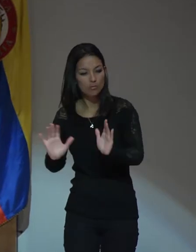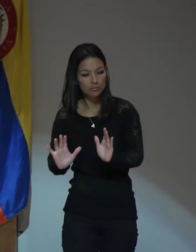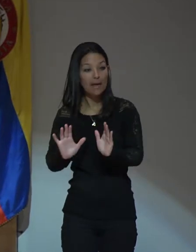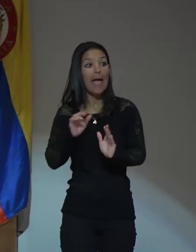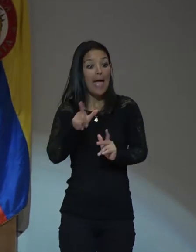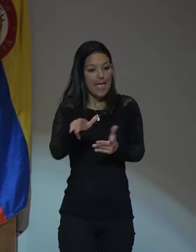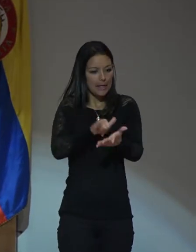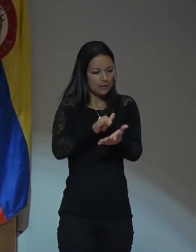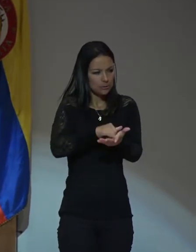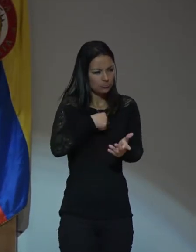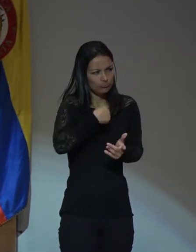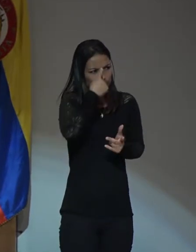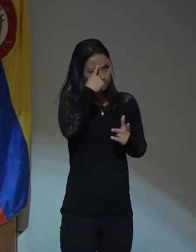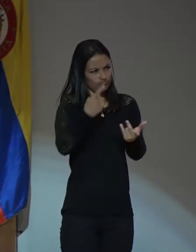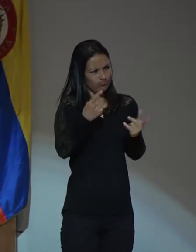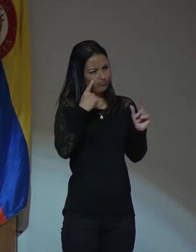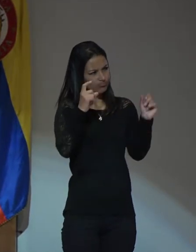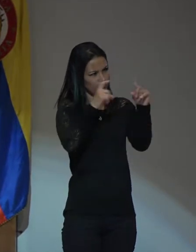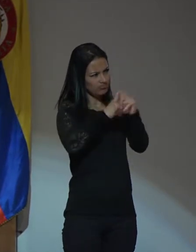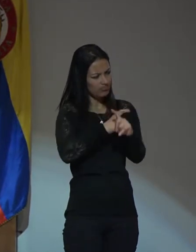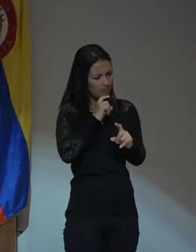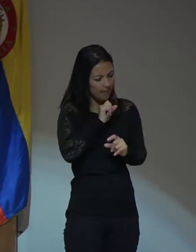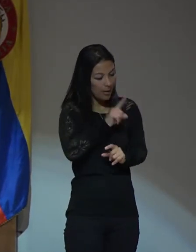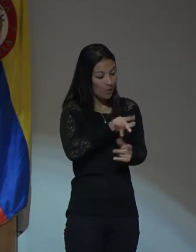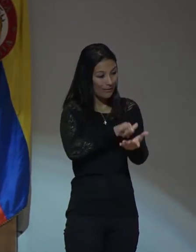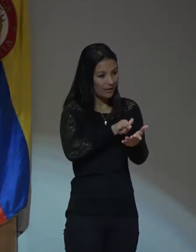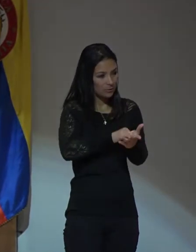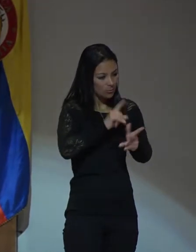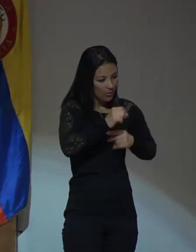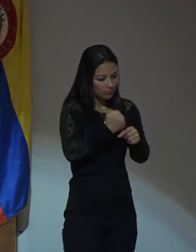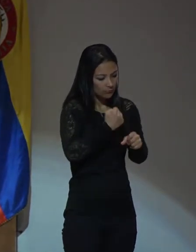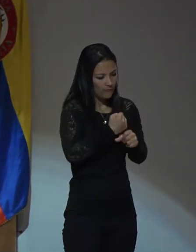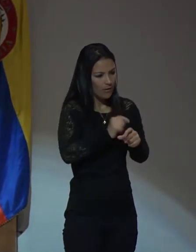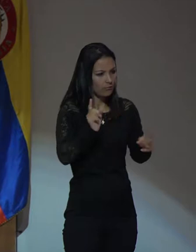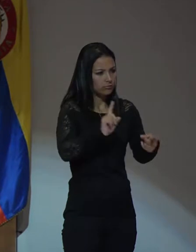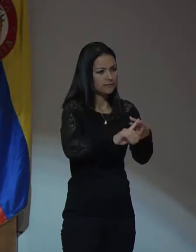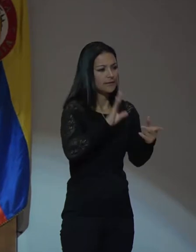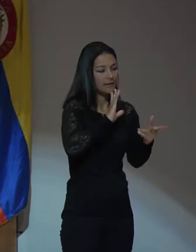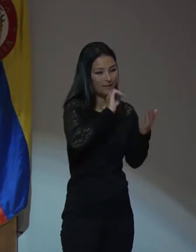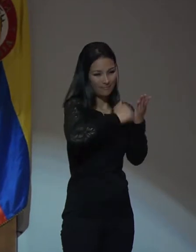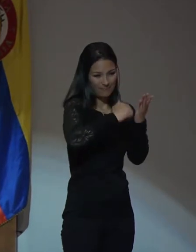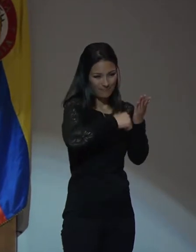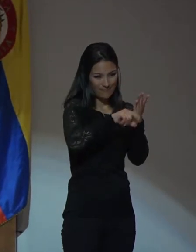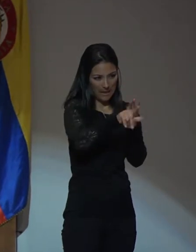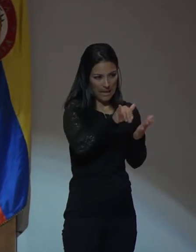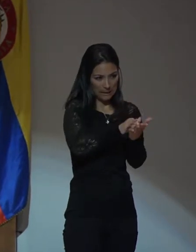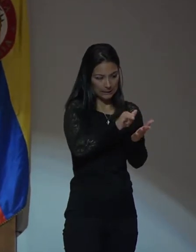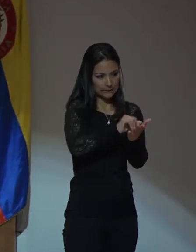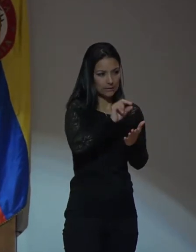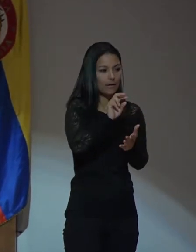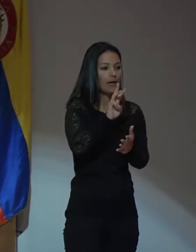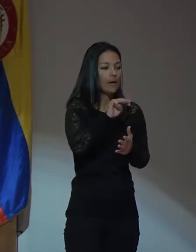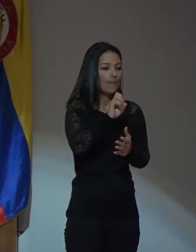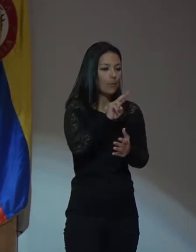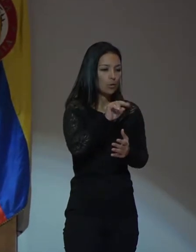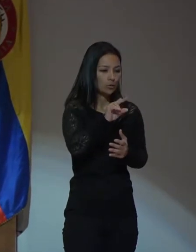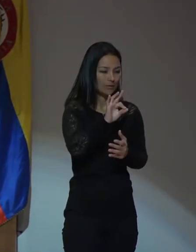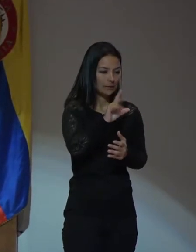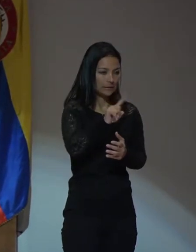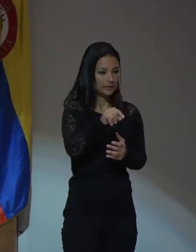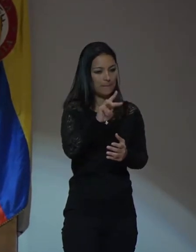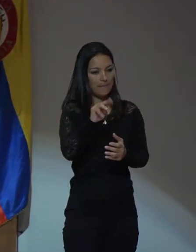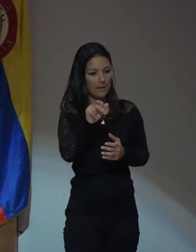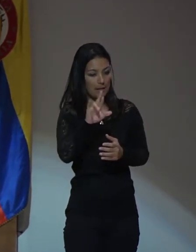alguna forma orienta el trabajo que han venido desarrollando desde el Normal Superior de Montes de María y que ampliaremos en el